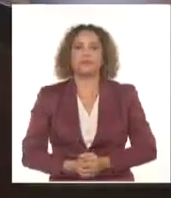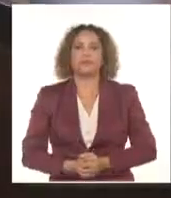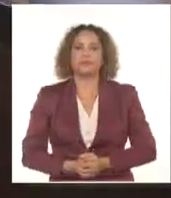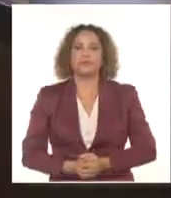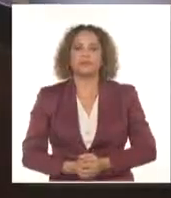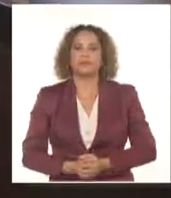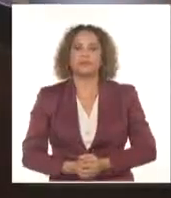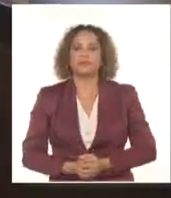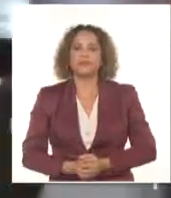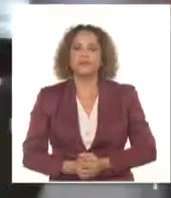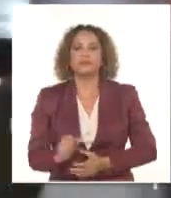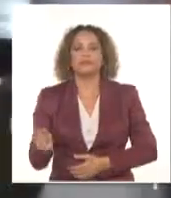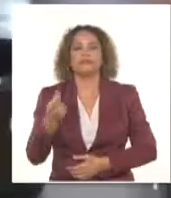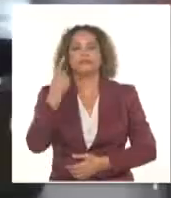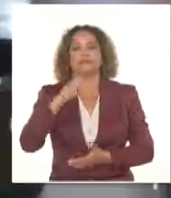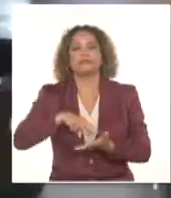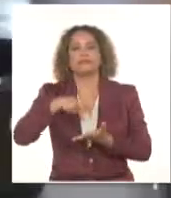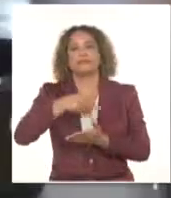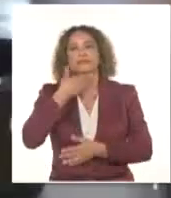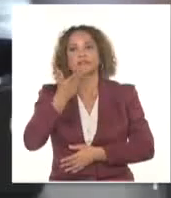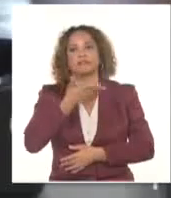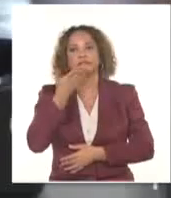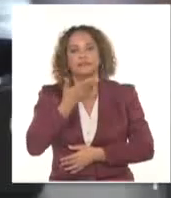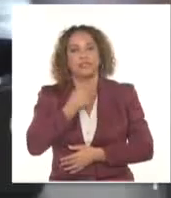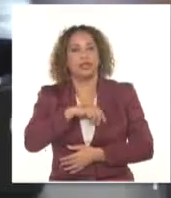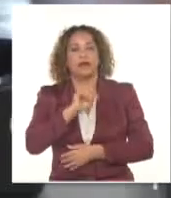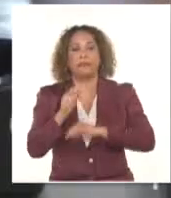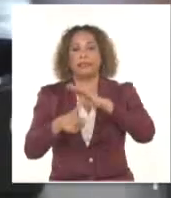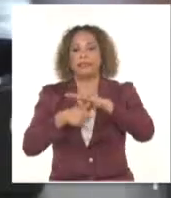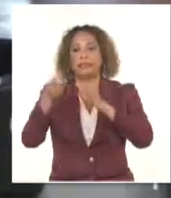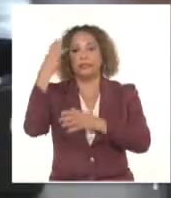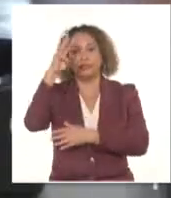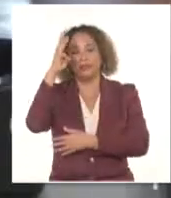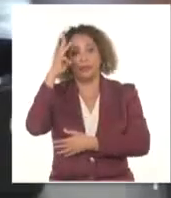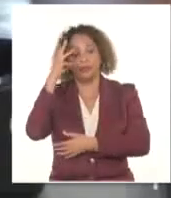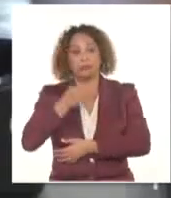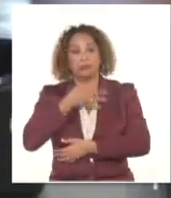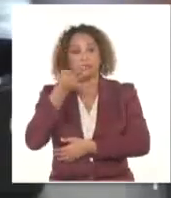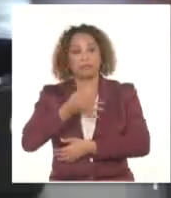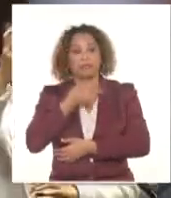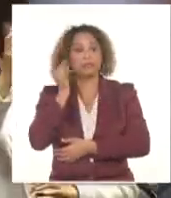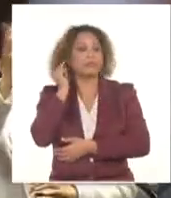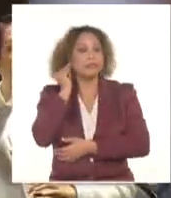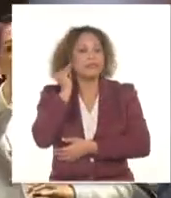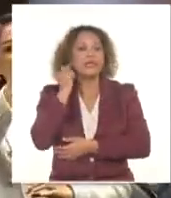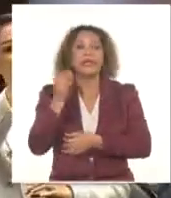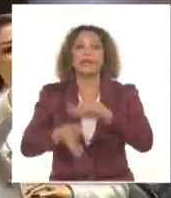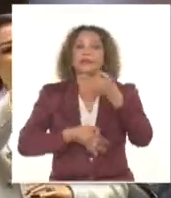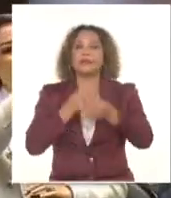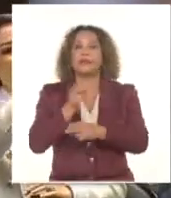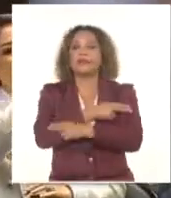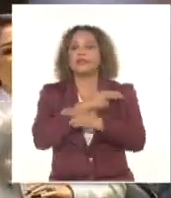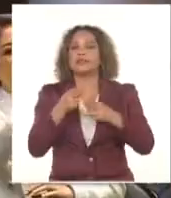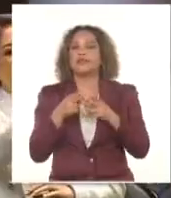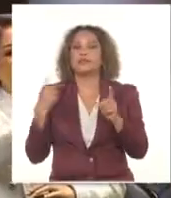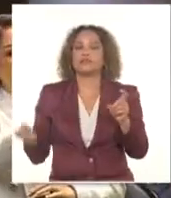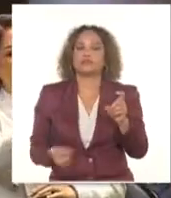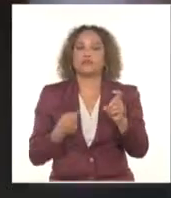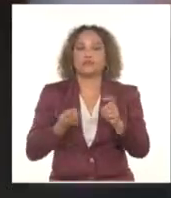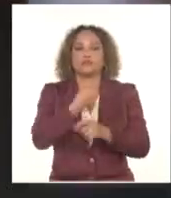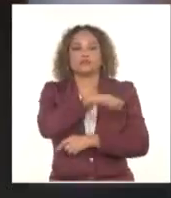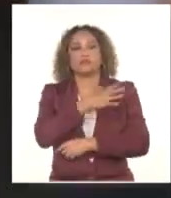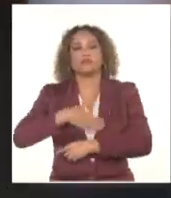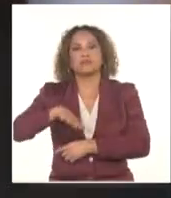en su primer discurso en su condición de presidenta de México Claudia shinba evocó la historia centenaria de luchas del pueblo